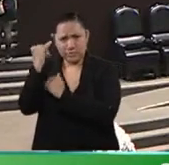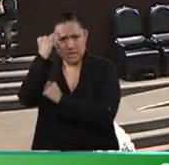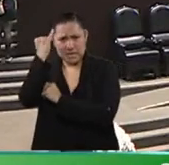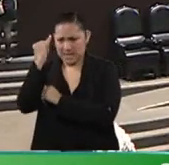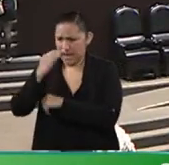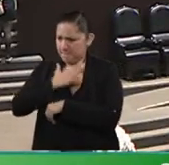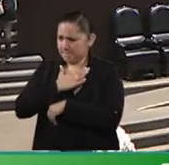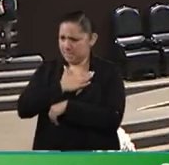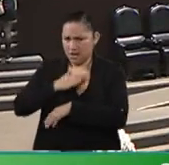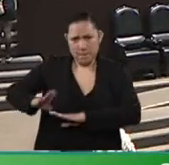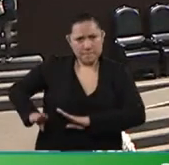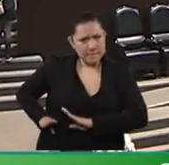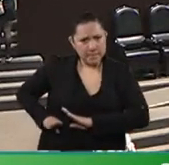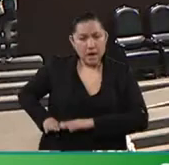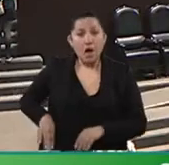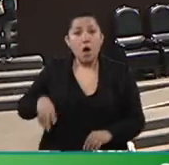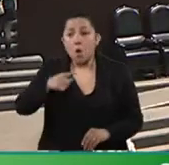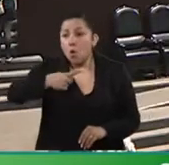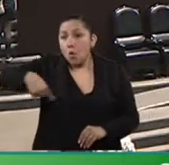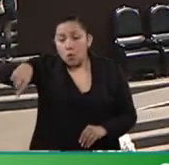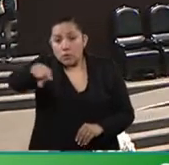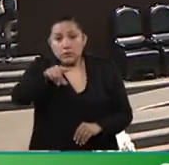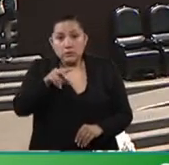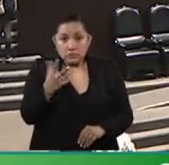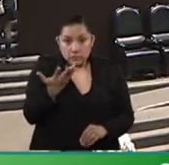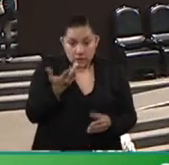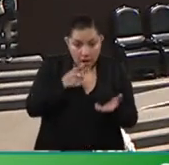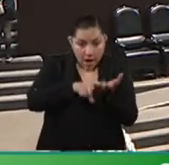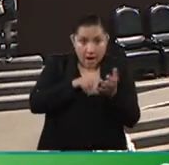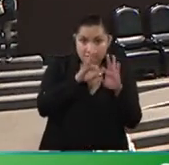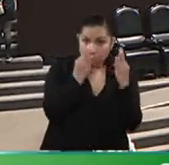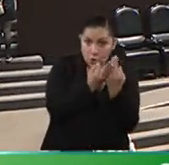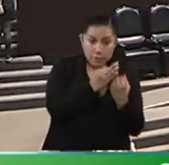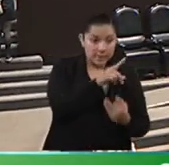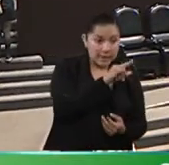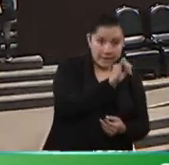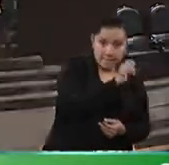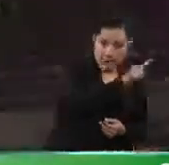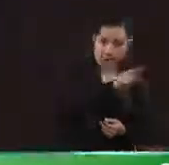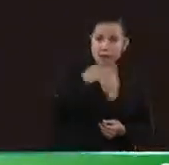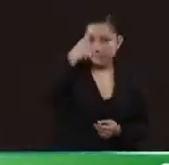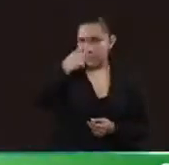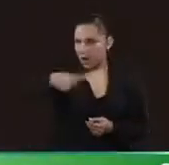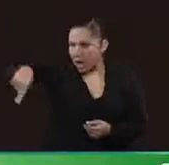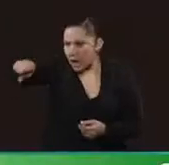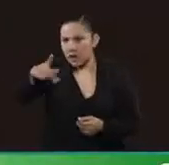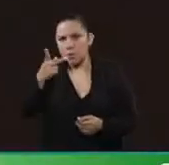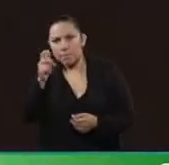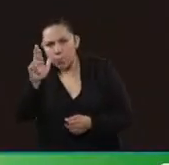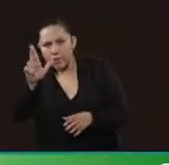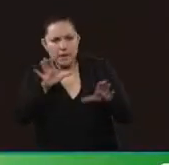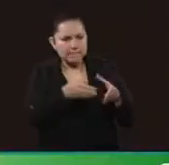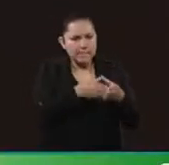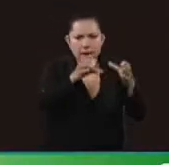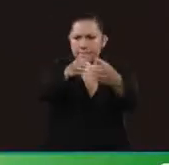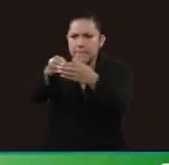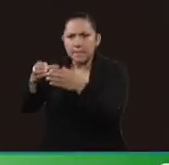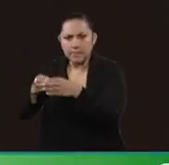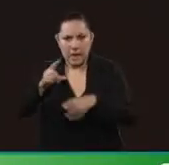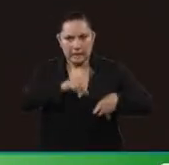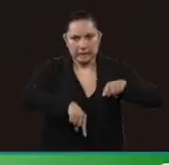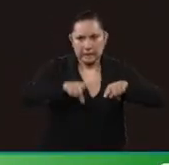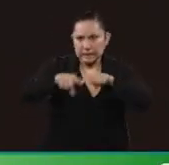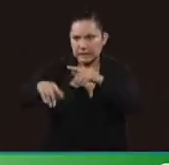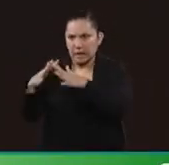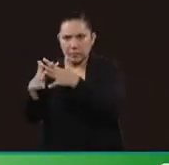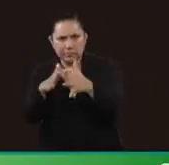un liberal no atenta contra la independencia de la República y sus instituciones la historia